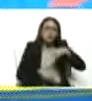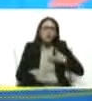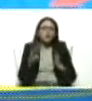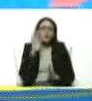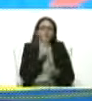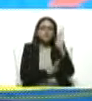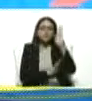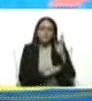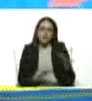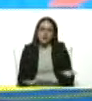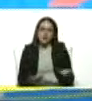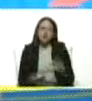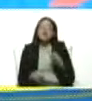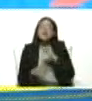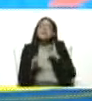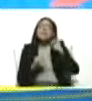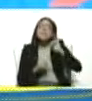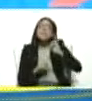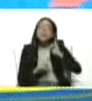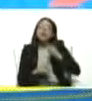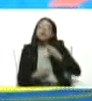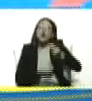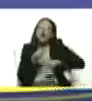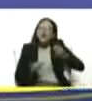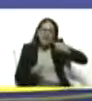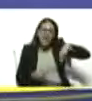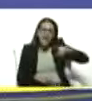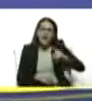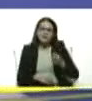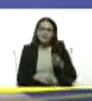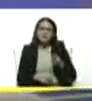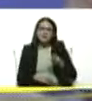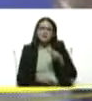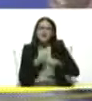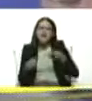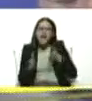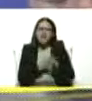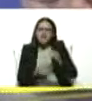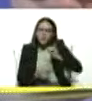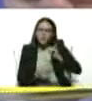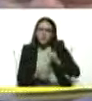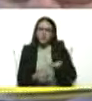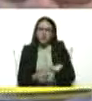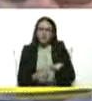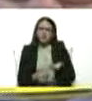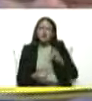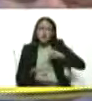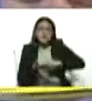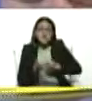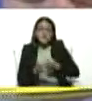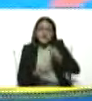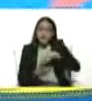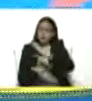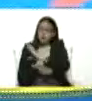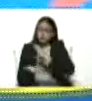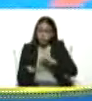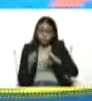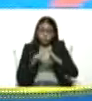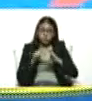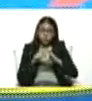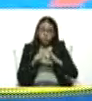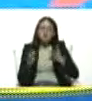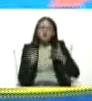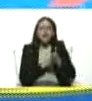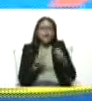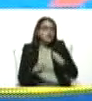¿Y para qué la plata de los impuestos? ¿Ah? La plata de los impuestos es para